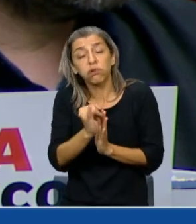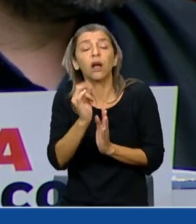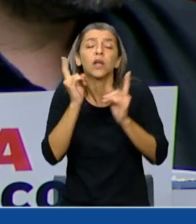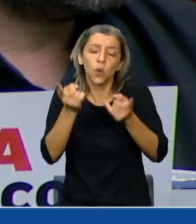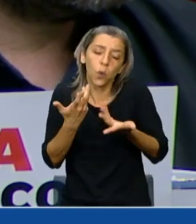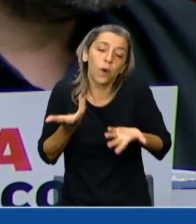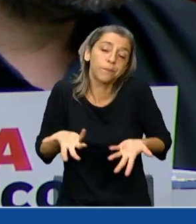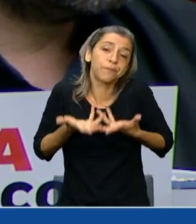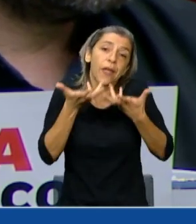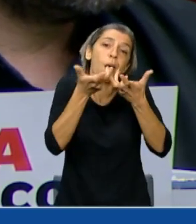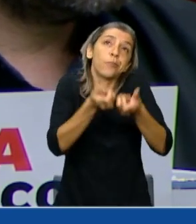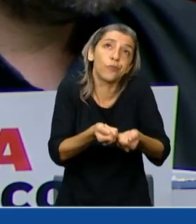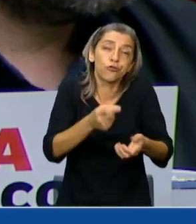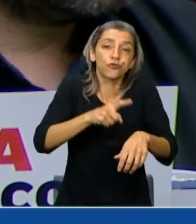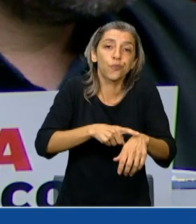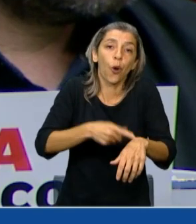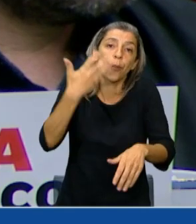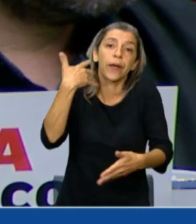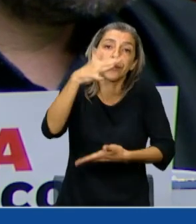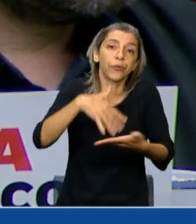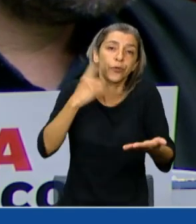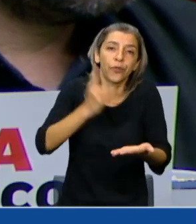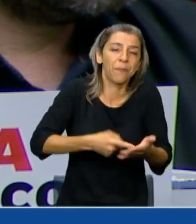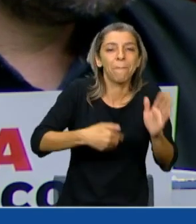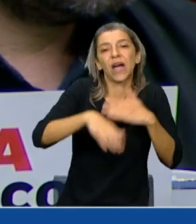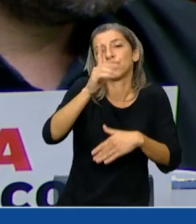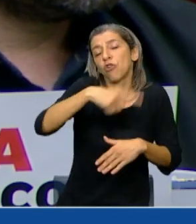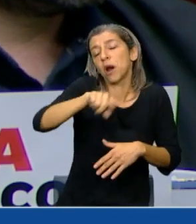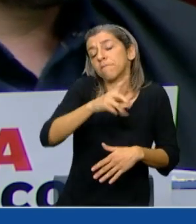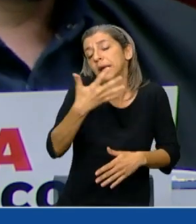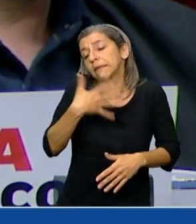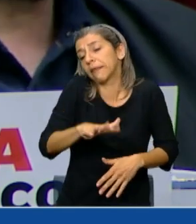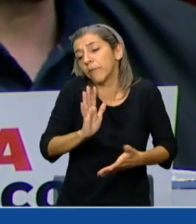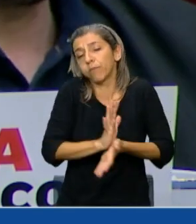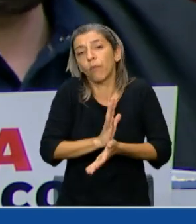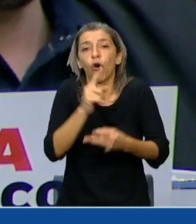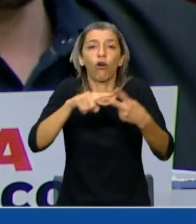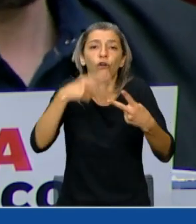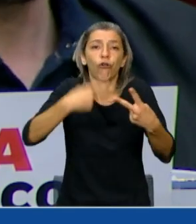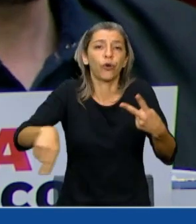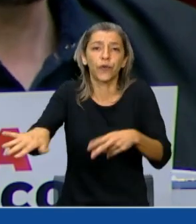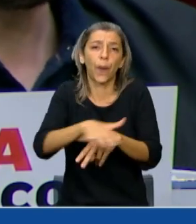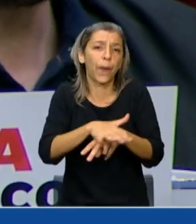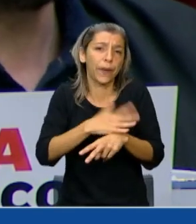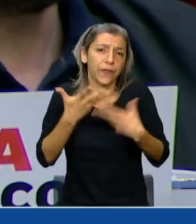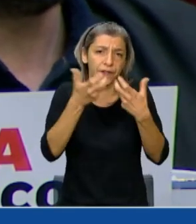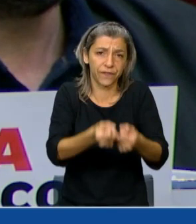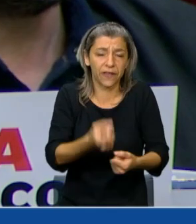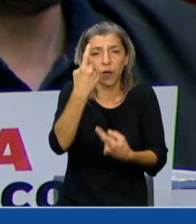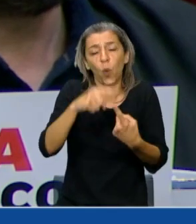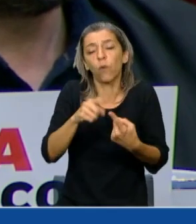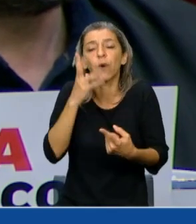acompañado el dictamen de lo que en ese momento era la mayoría, entendiendo que defendía dos criterios básicos, que eran una